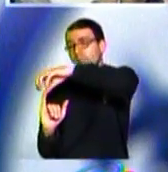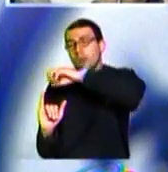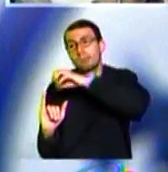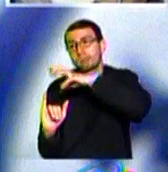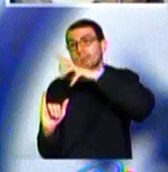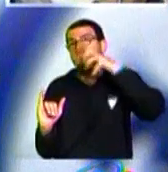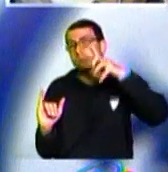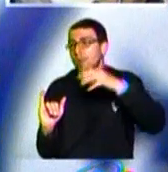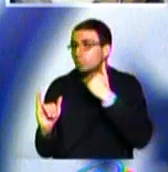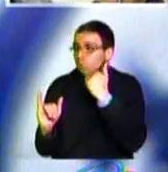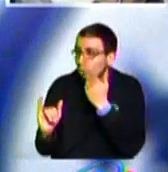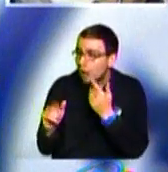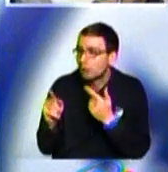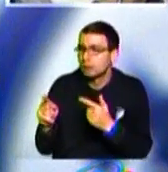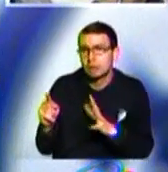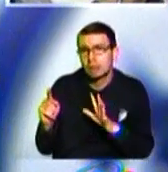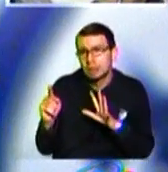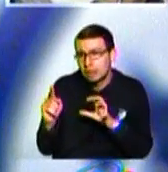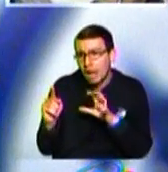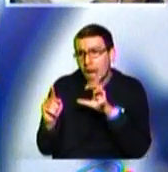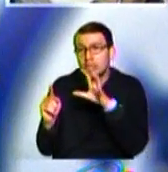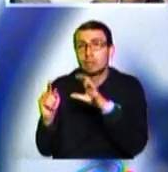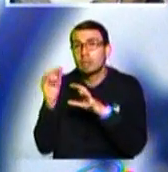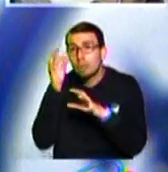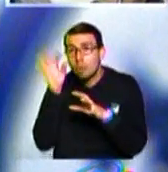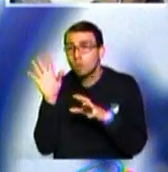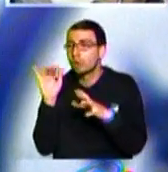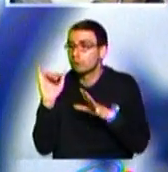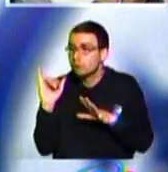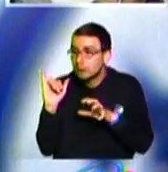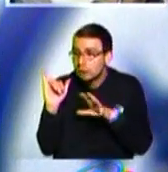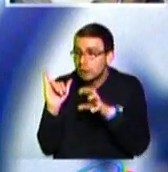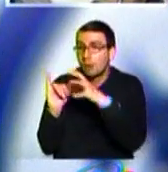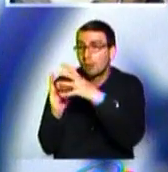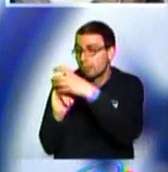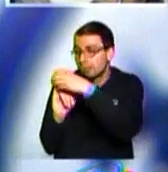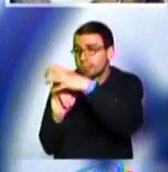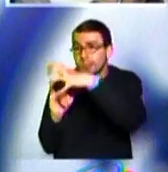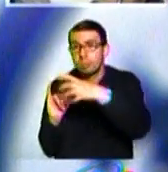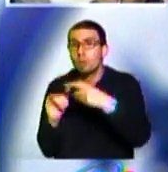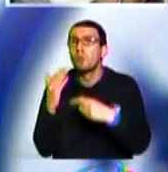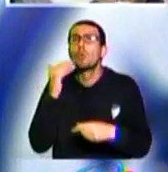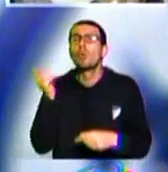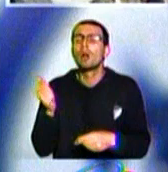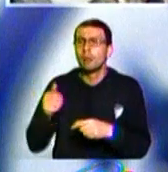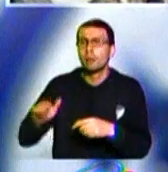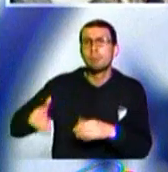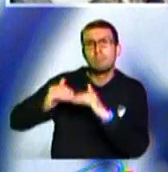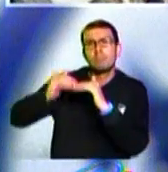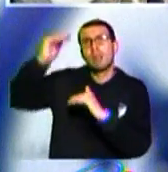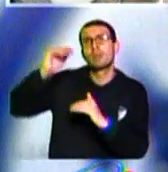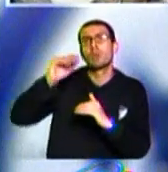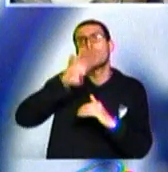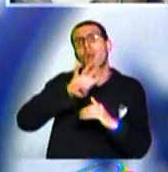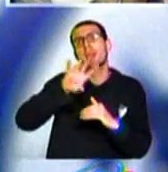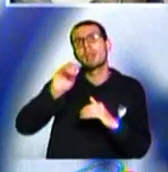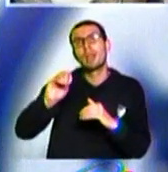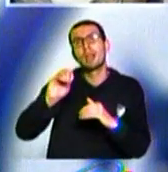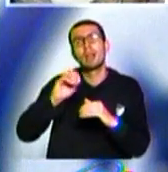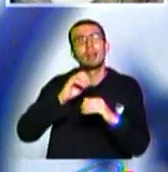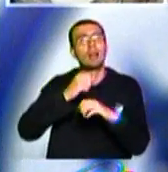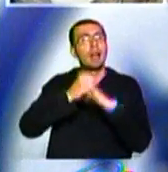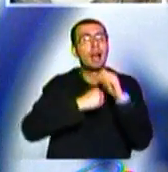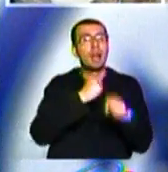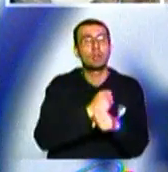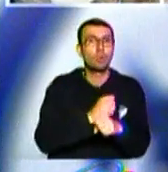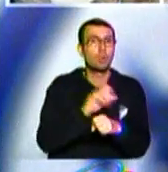un cáncer de ovario, porque un cáncer perfectamente, cualquier quiste en mujer mayor de 40 a 45 años ya es de